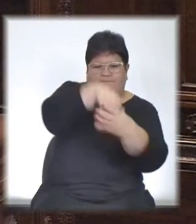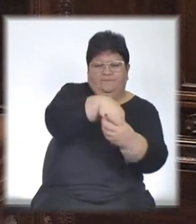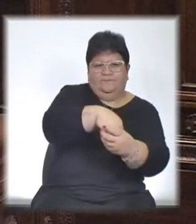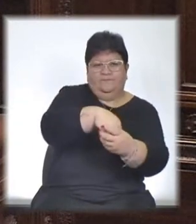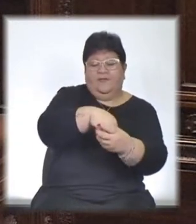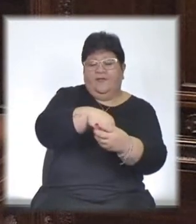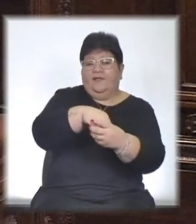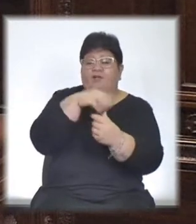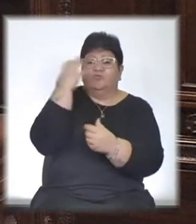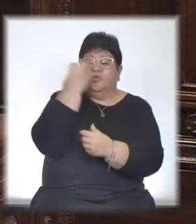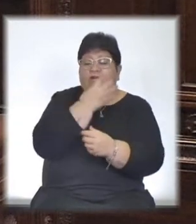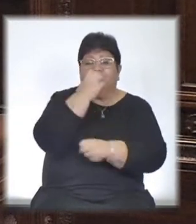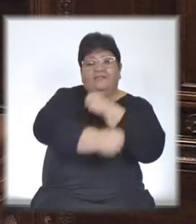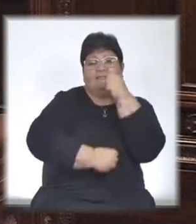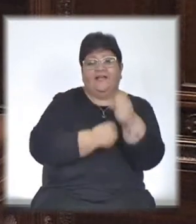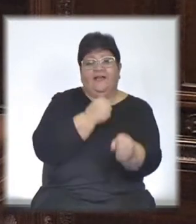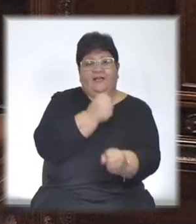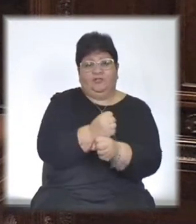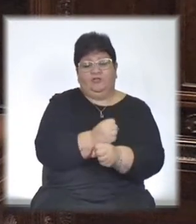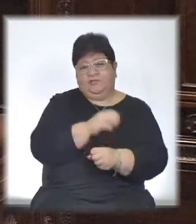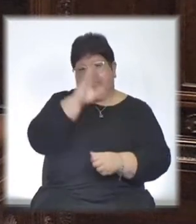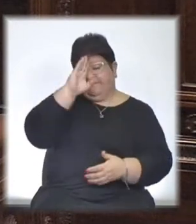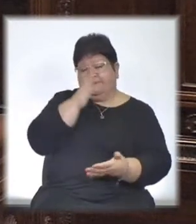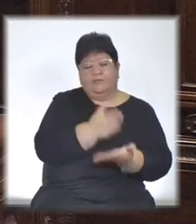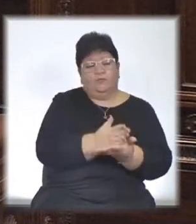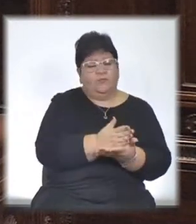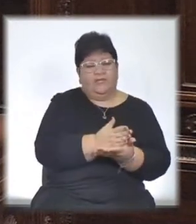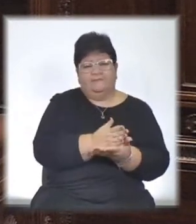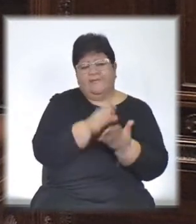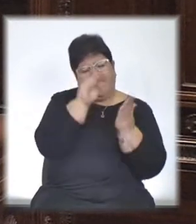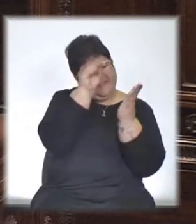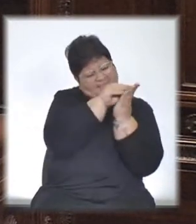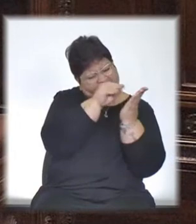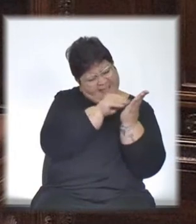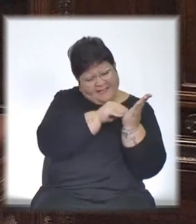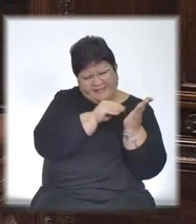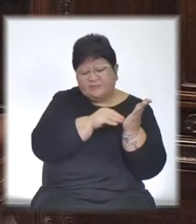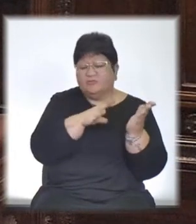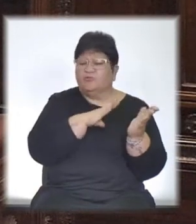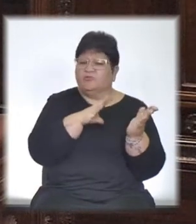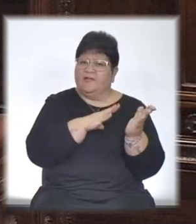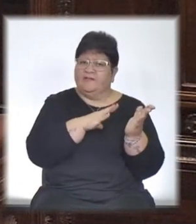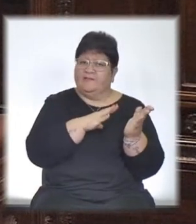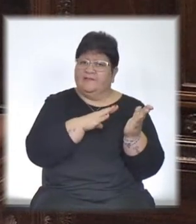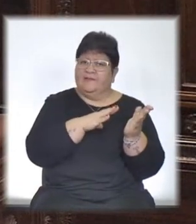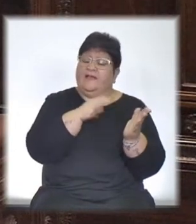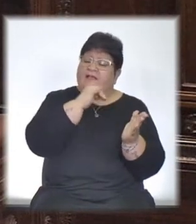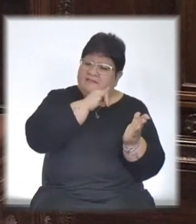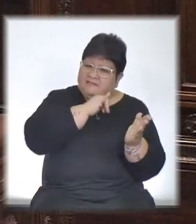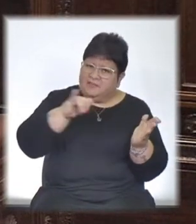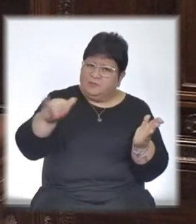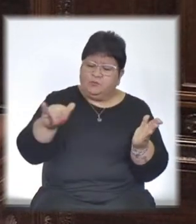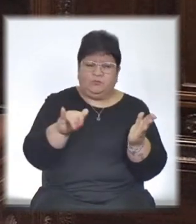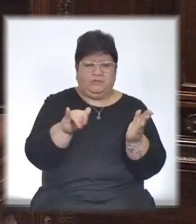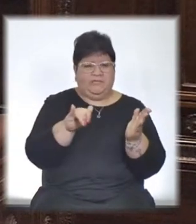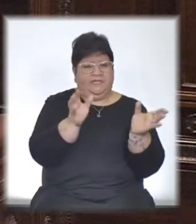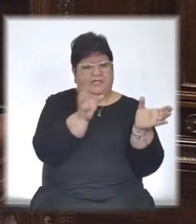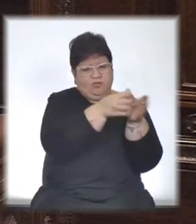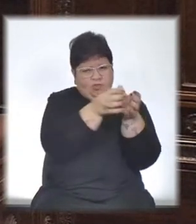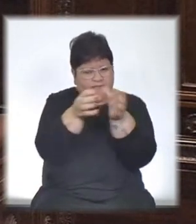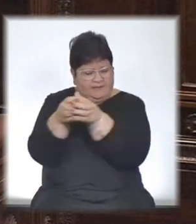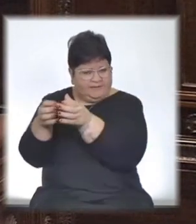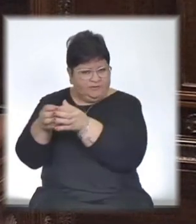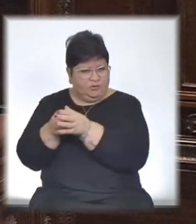dictadura. Están documentados miles de casos de prisión política, pero las denuncias de las organizaciones políticas y sociales que resistieron